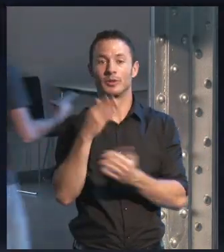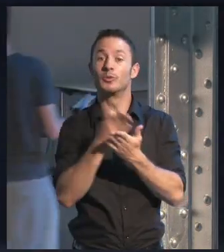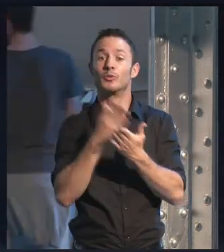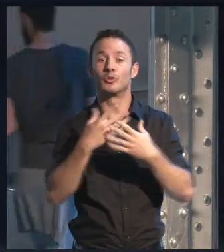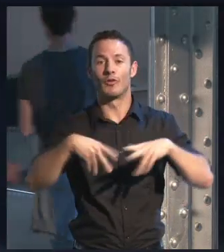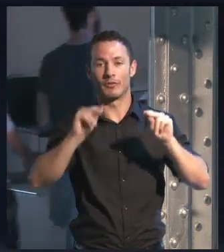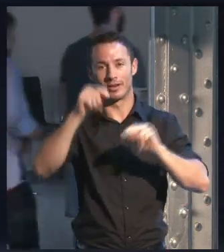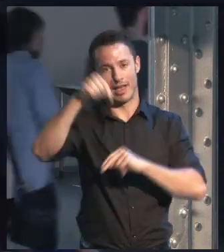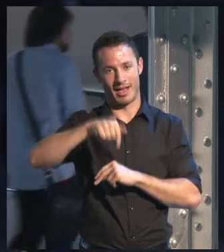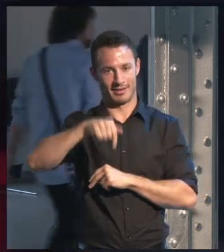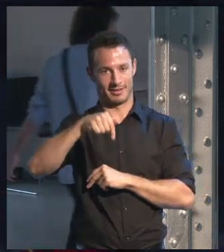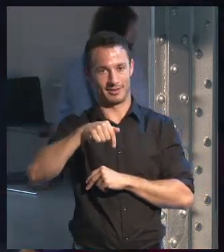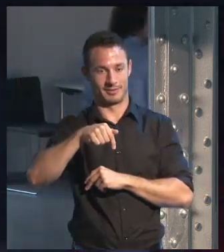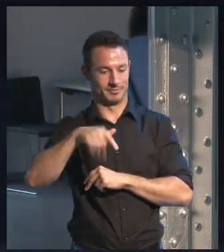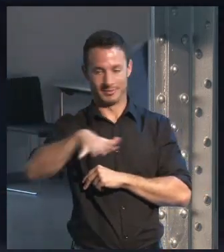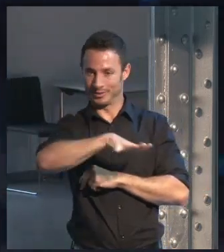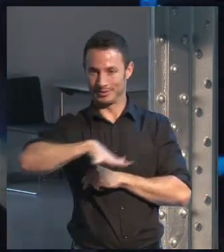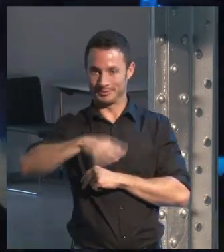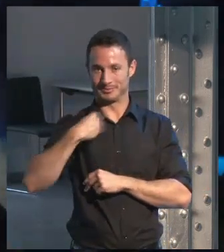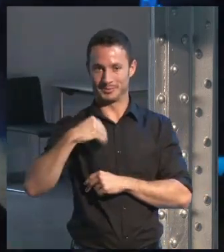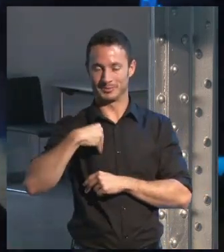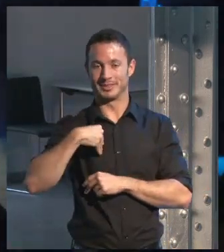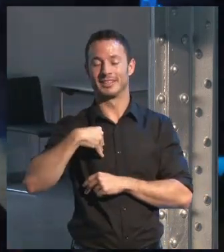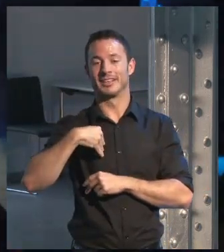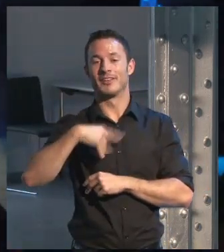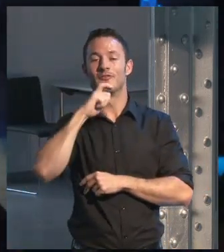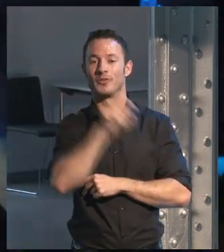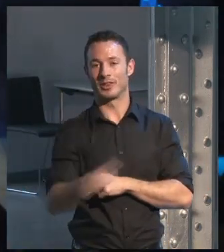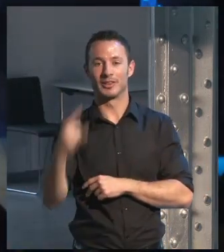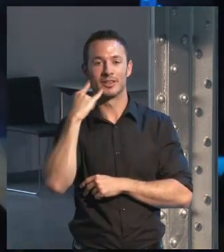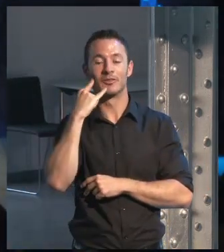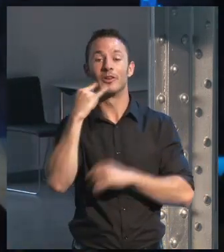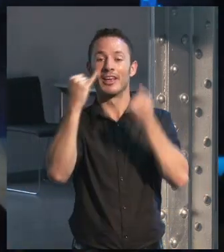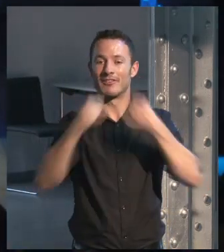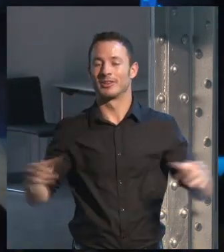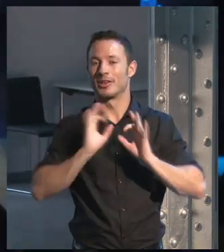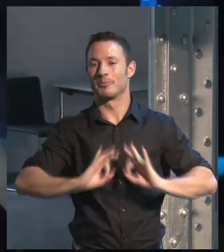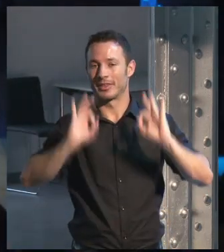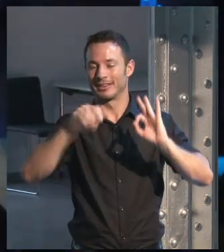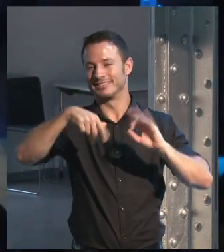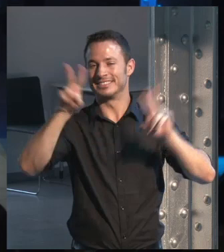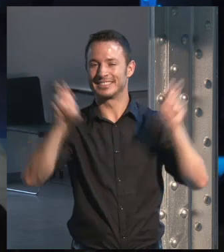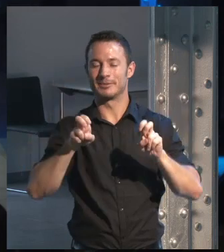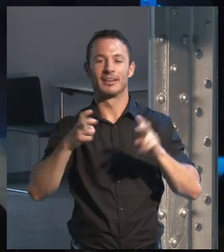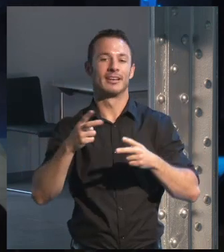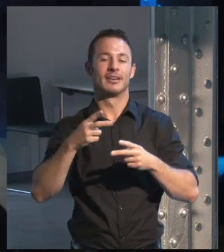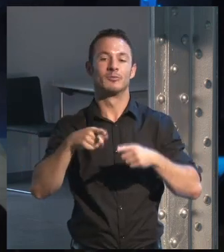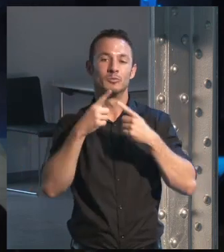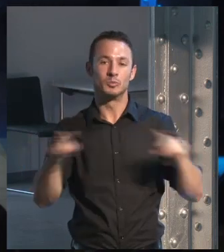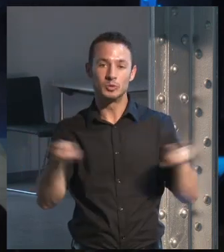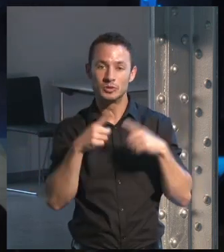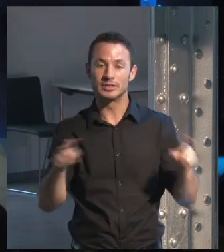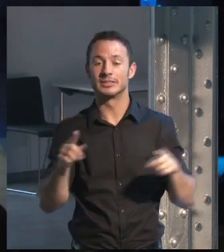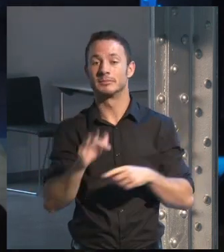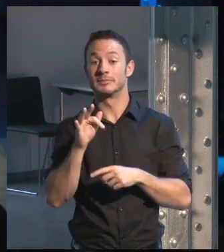curso aquí, sobre este escenario, el de Fundación Telefónica, con un evento muy especial. Hablaremos de música y de cómo el